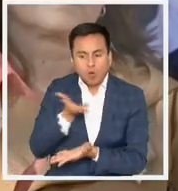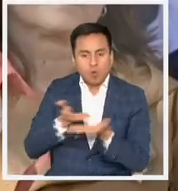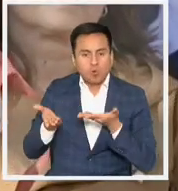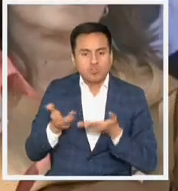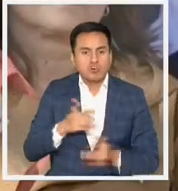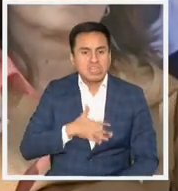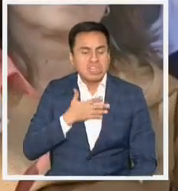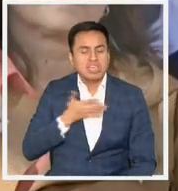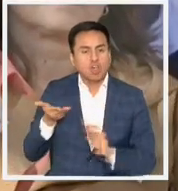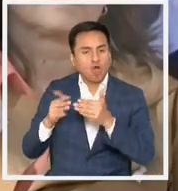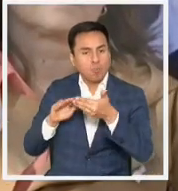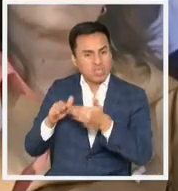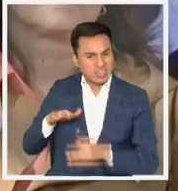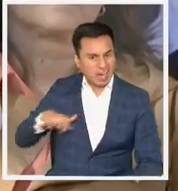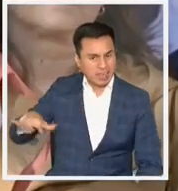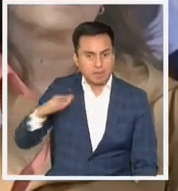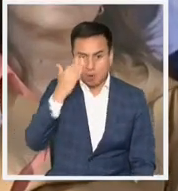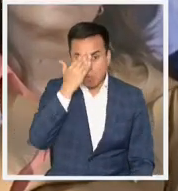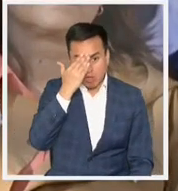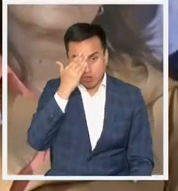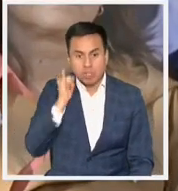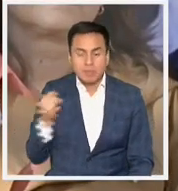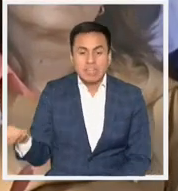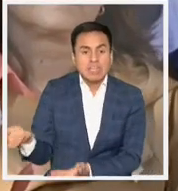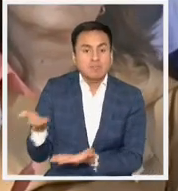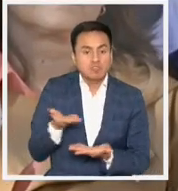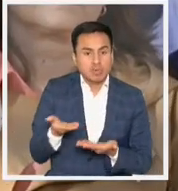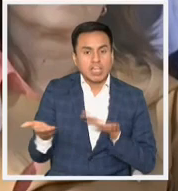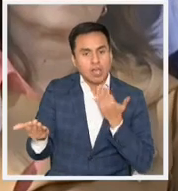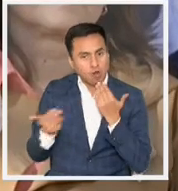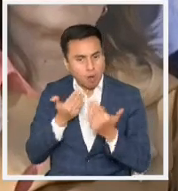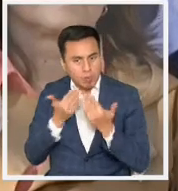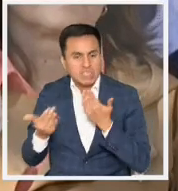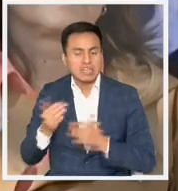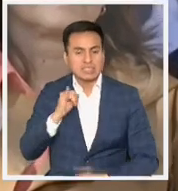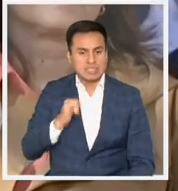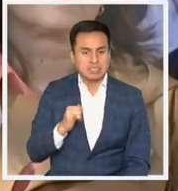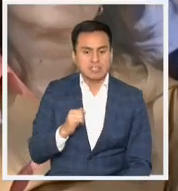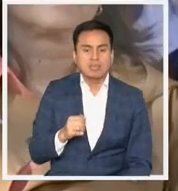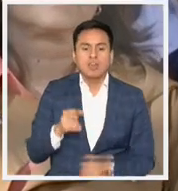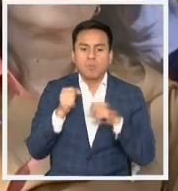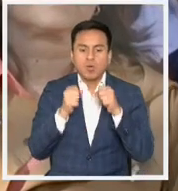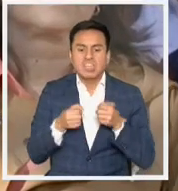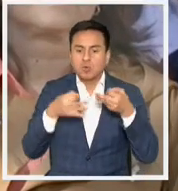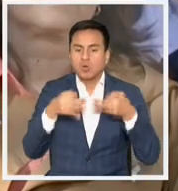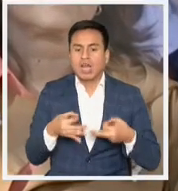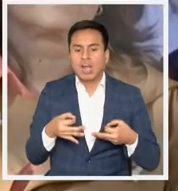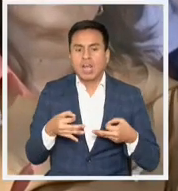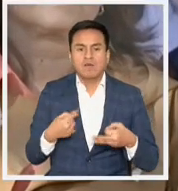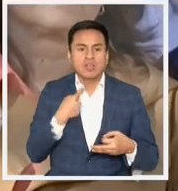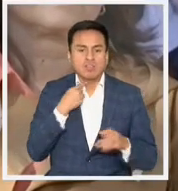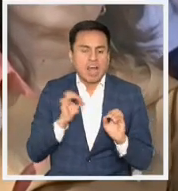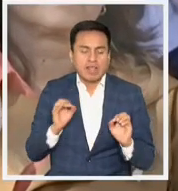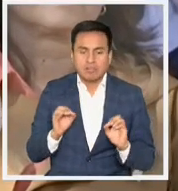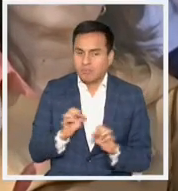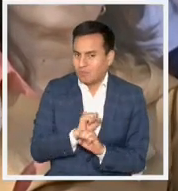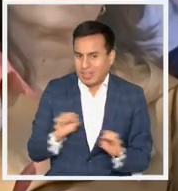lo que sentí por parte de las comunidades es que hay mucha preocupación, pero también disposición a conversar. Uno no puede asegurar de que no va a haber ningún tipo de